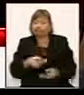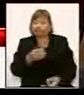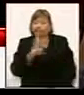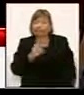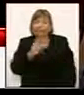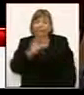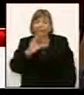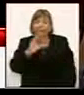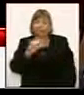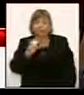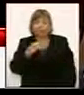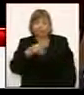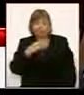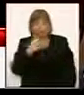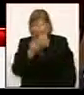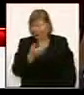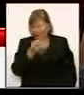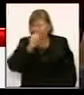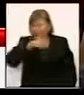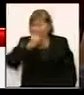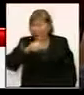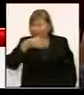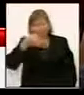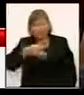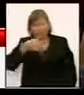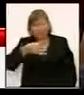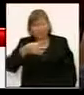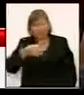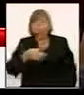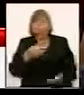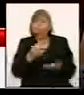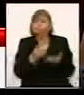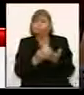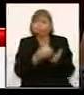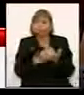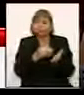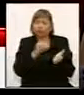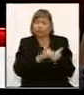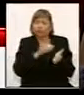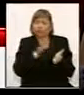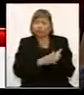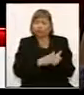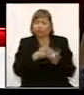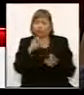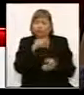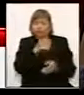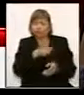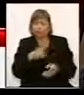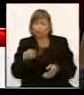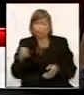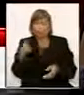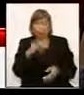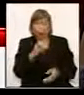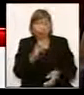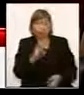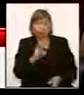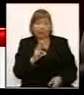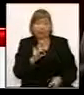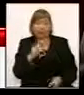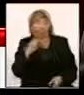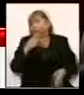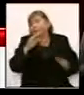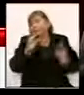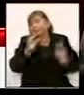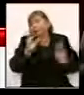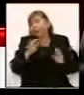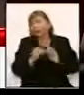Vicapoma, sí, es muy cierto que en el contrato está el óvalo, ¿no? Bueno, dice que se va a ejecutar